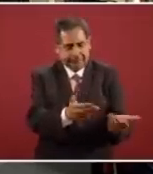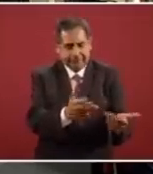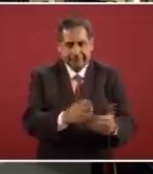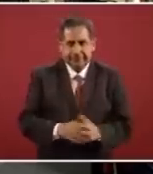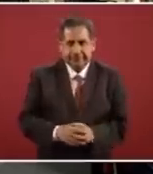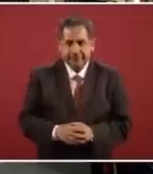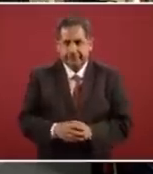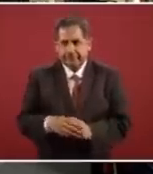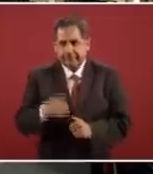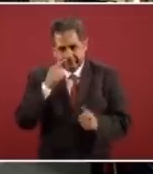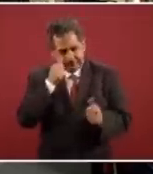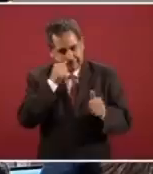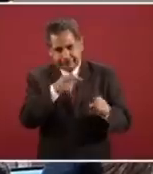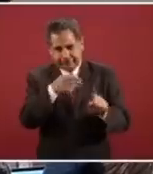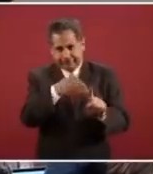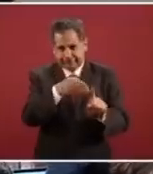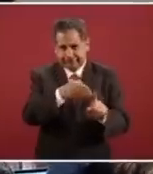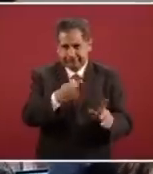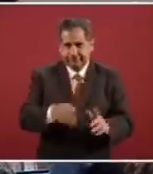No, la tendencia, la…